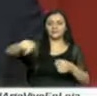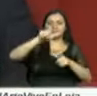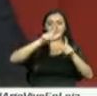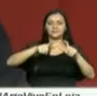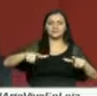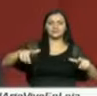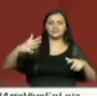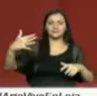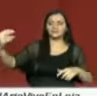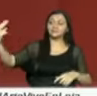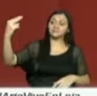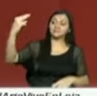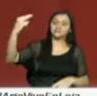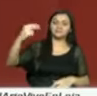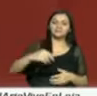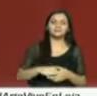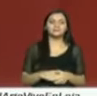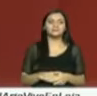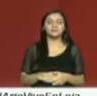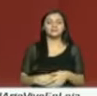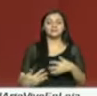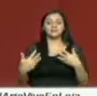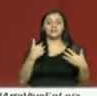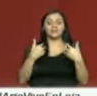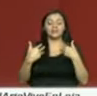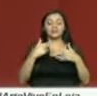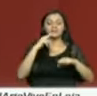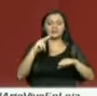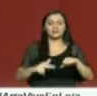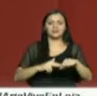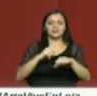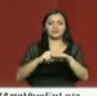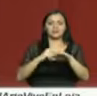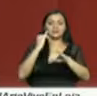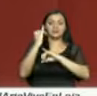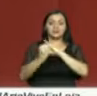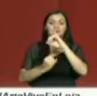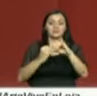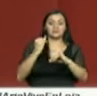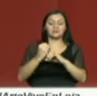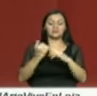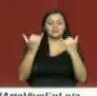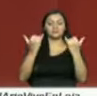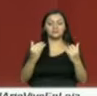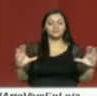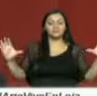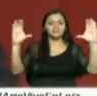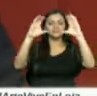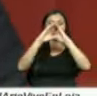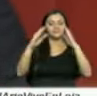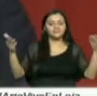desde el foso, artistas nacionales e internacionales que nos acompañan en esta noche.